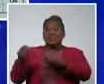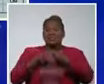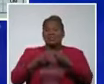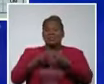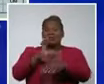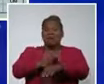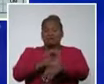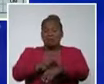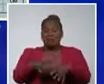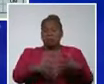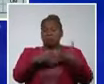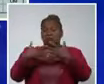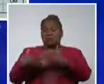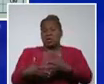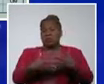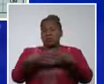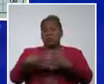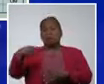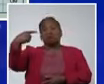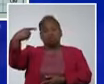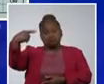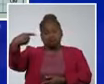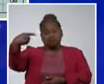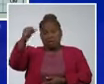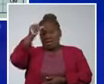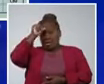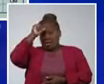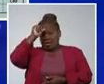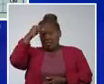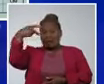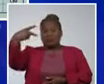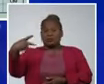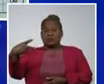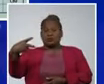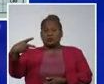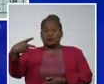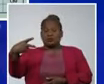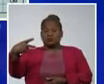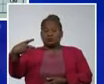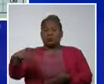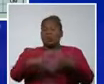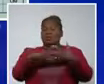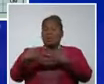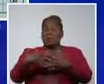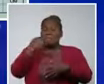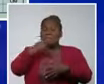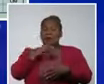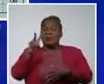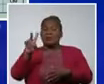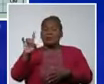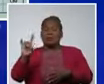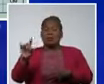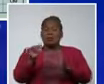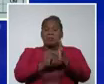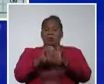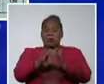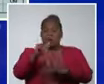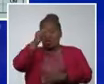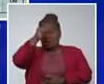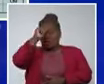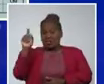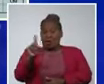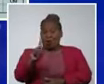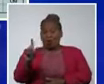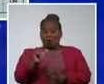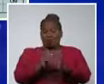no cambia el primer lugar, India en segundo, Estados Unidos con más de 29 millones, la India con más de 11,